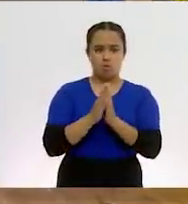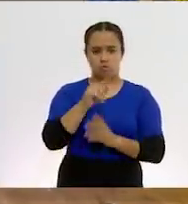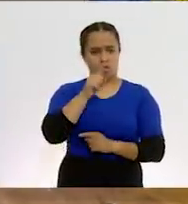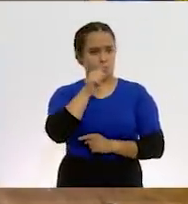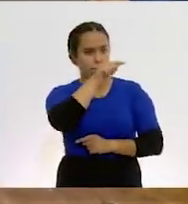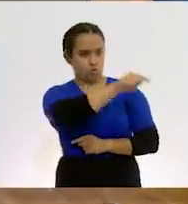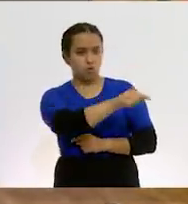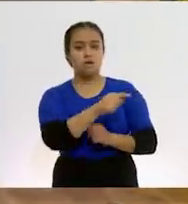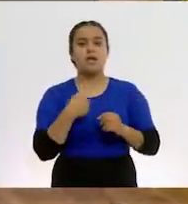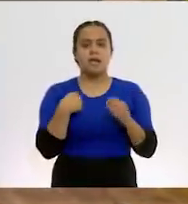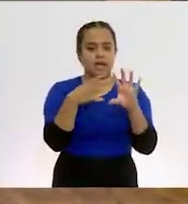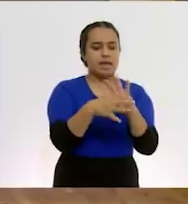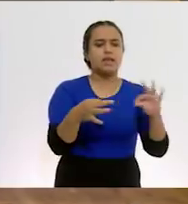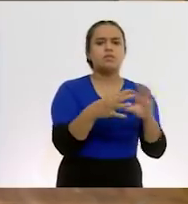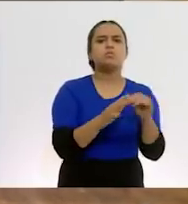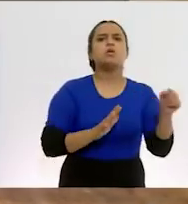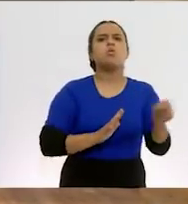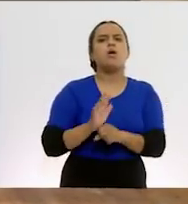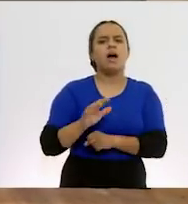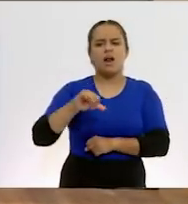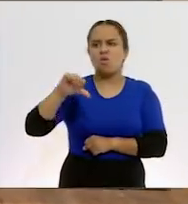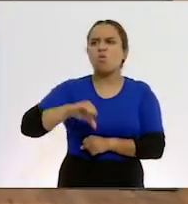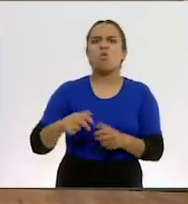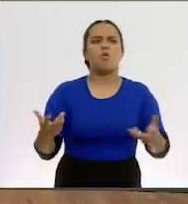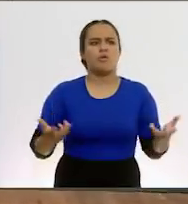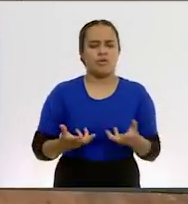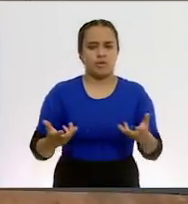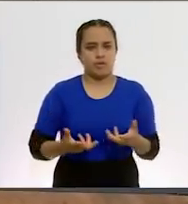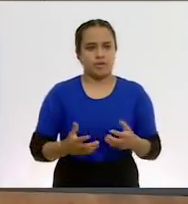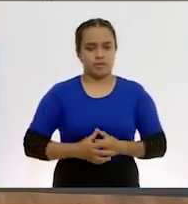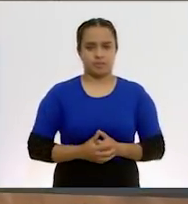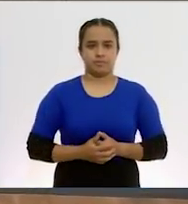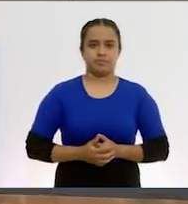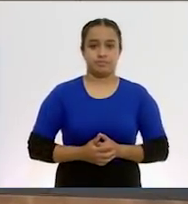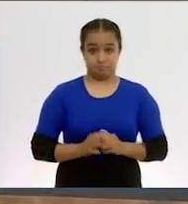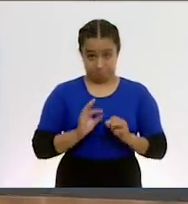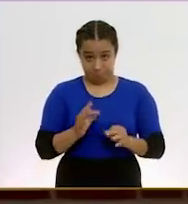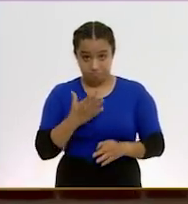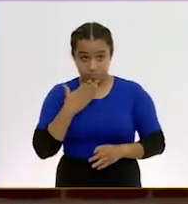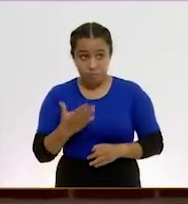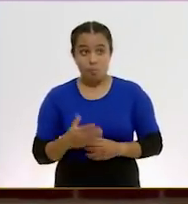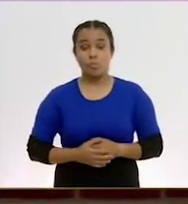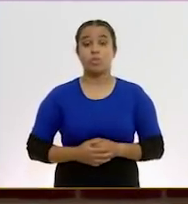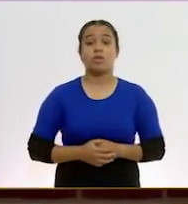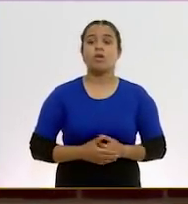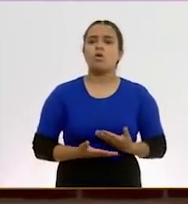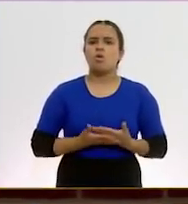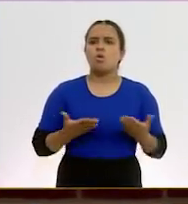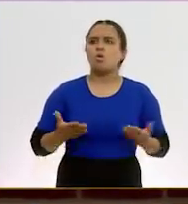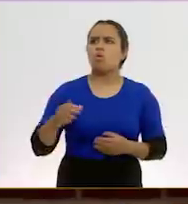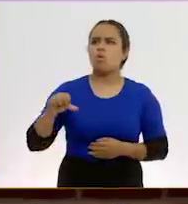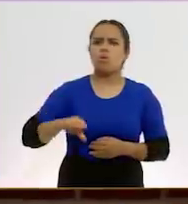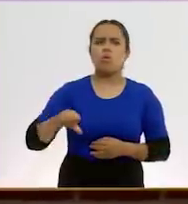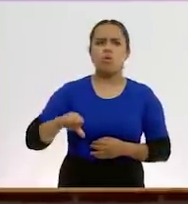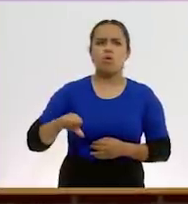para explicarte lo que vamos a ver el día de hoy. ¿Correcto? Pues el día de hoy